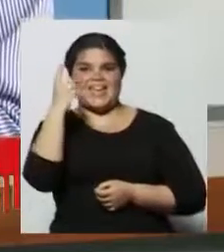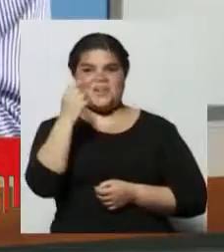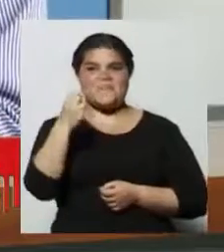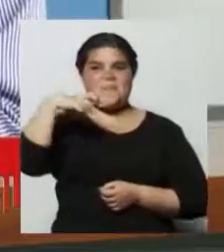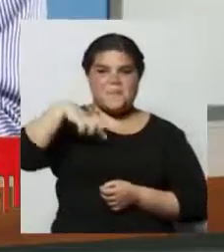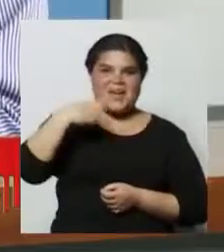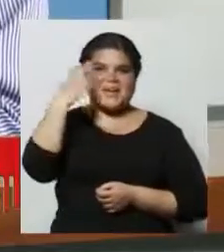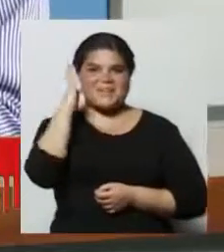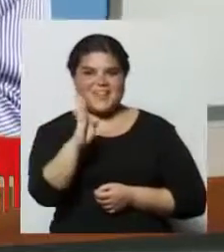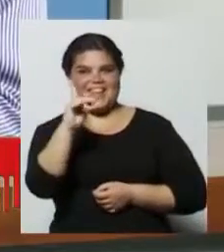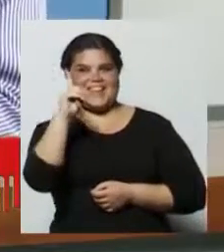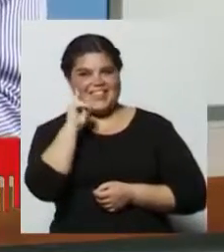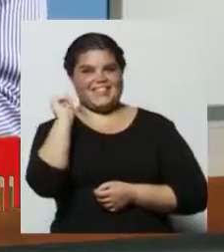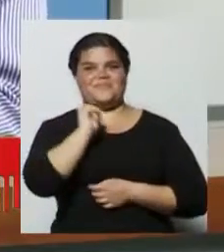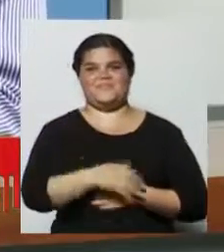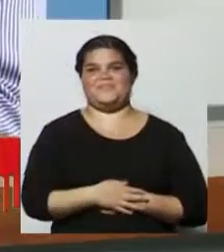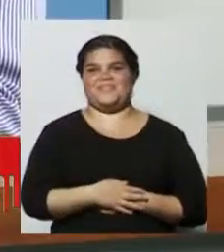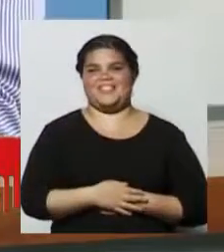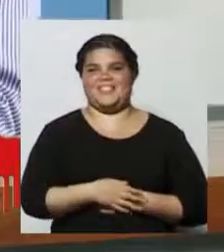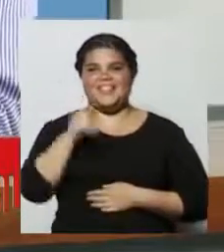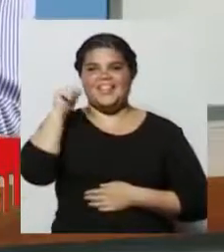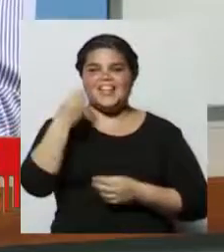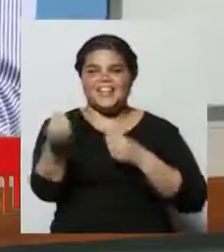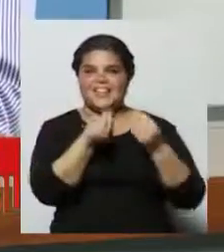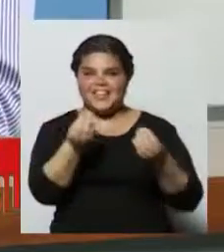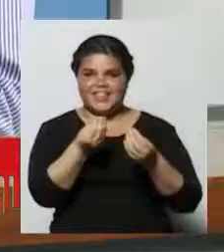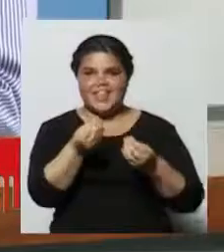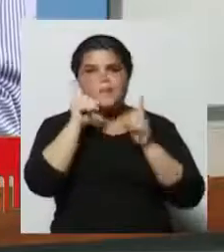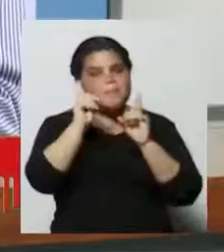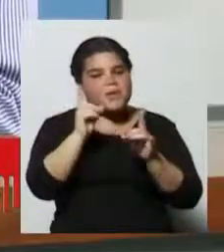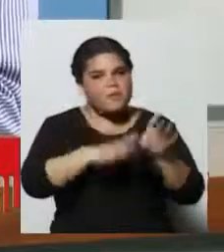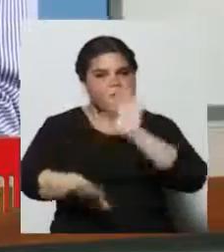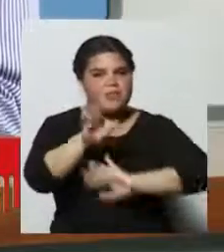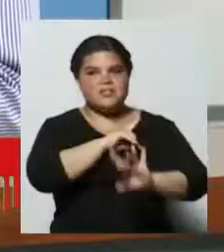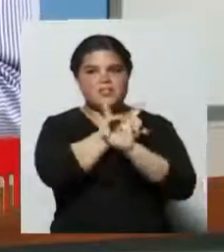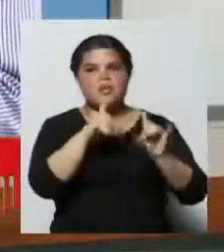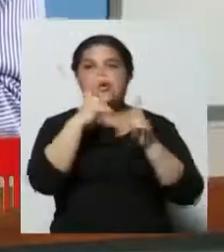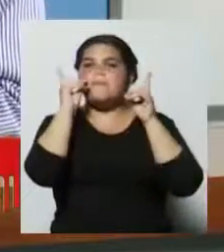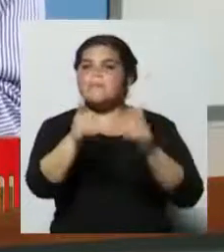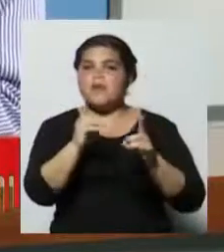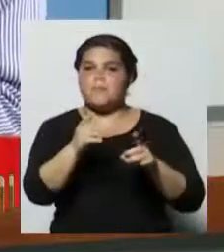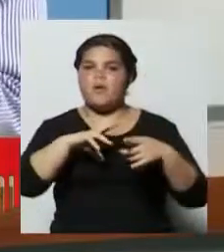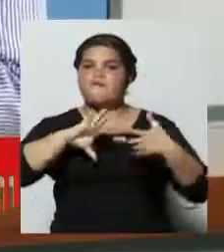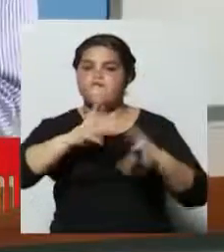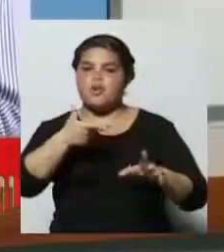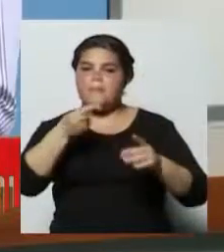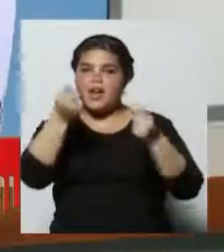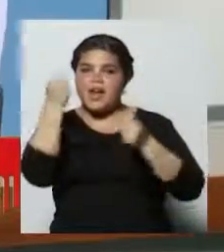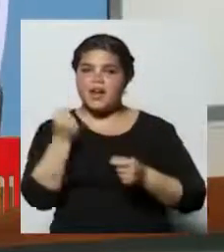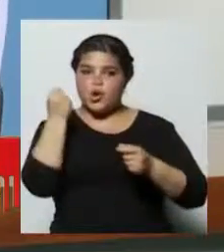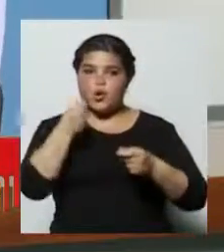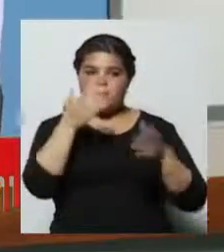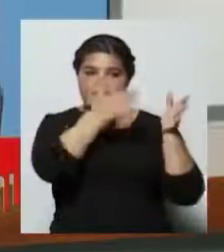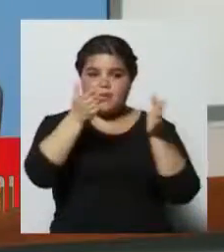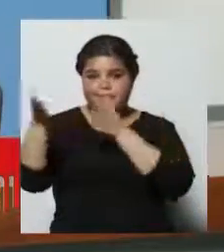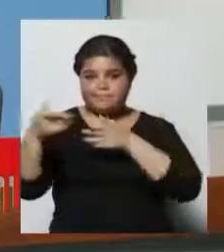necesitadas, yo no me pongo para nada. Claro. Pero sí, digamos, que no pase esto, ¿no? Que en términos redistributivos, en estos últimos 10 años, quien más terminó